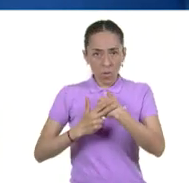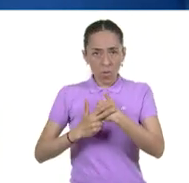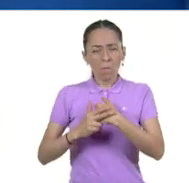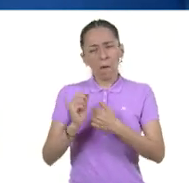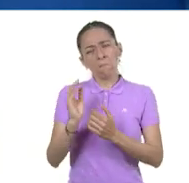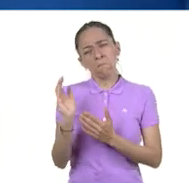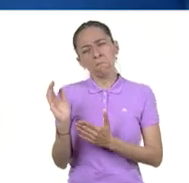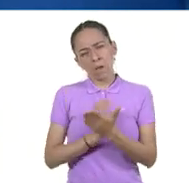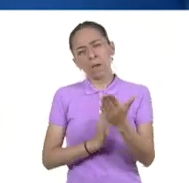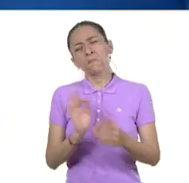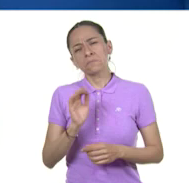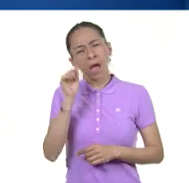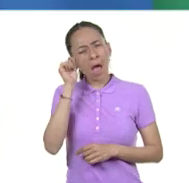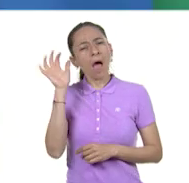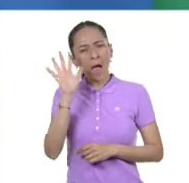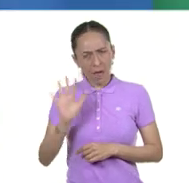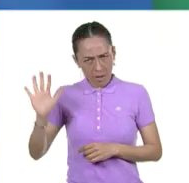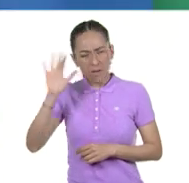el continente asiático.